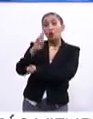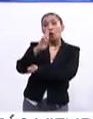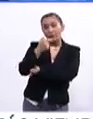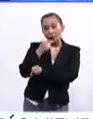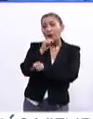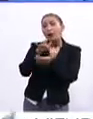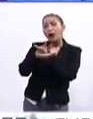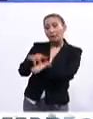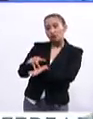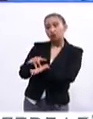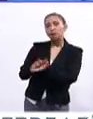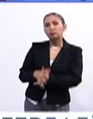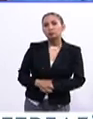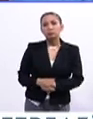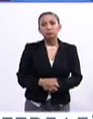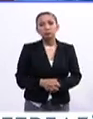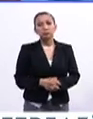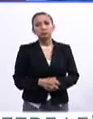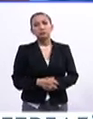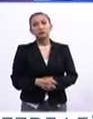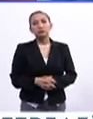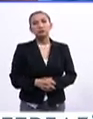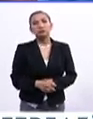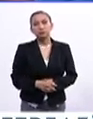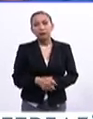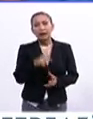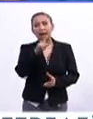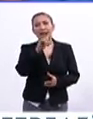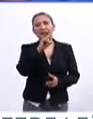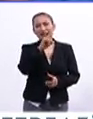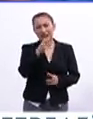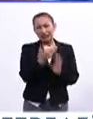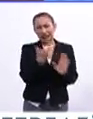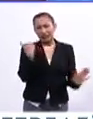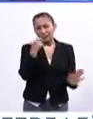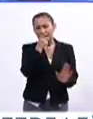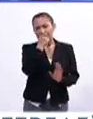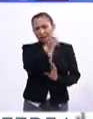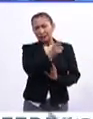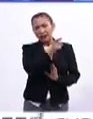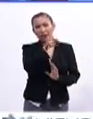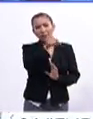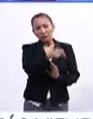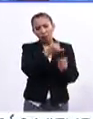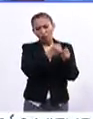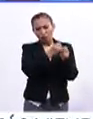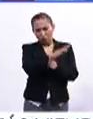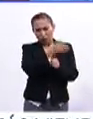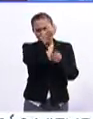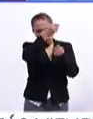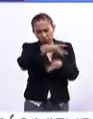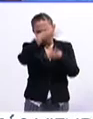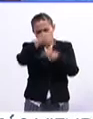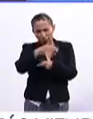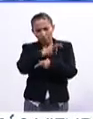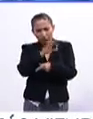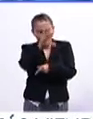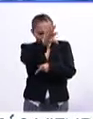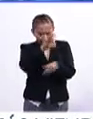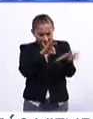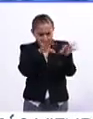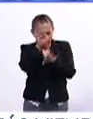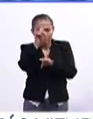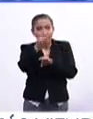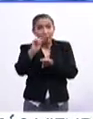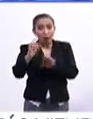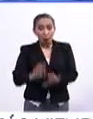universidad también está apostando mucho. Justo, Liz, también me platicabas de todos estos datos y la información que pueden obtener a través